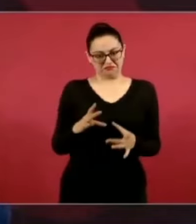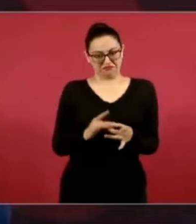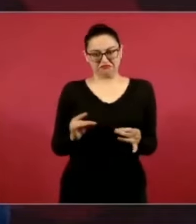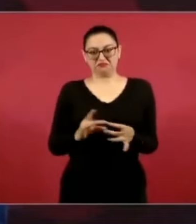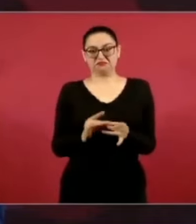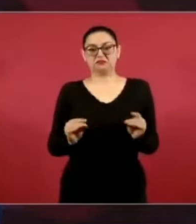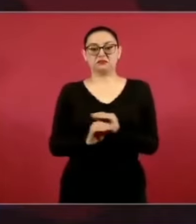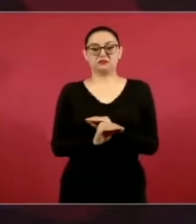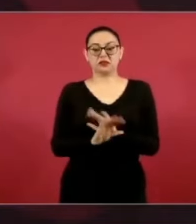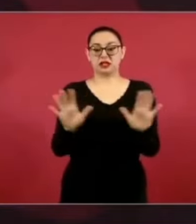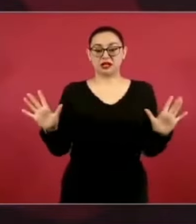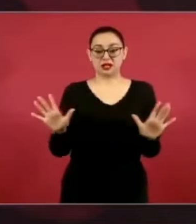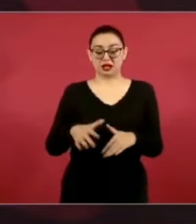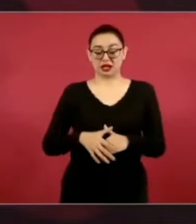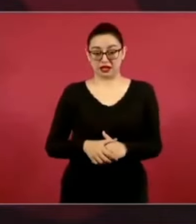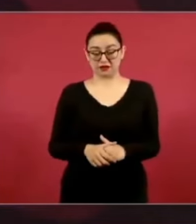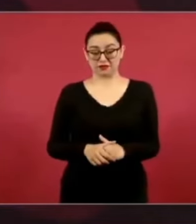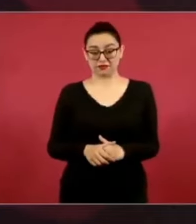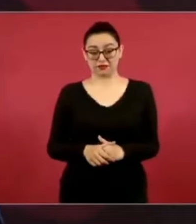solo que